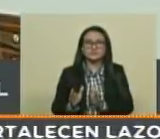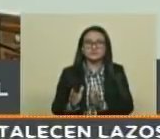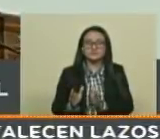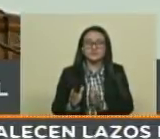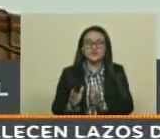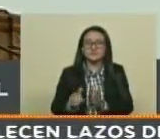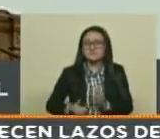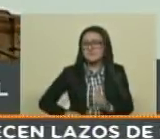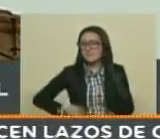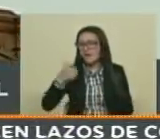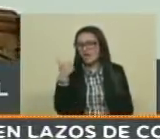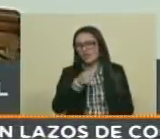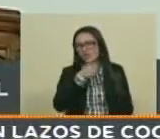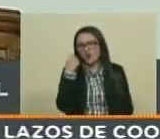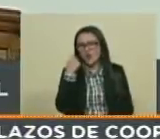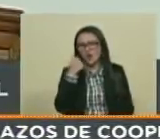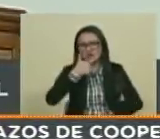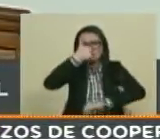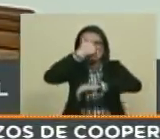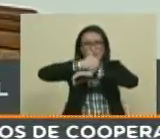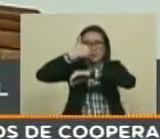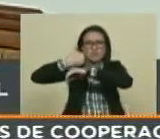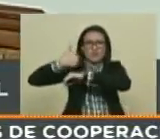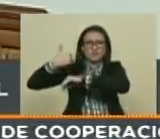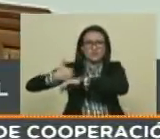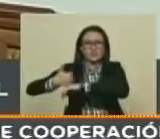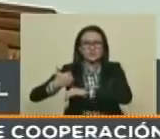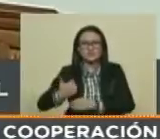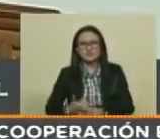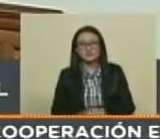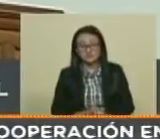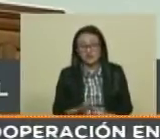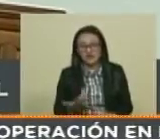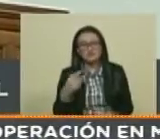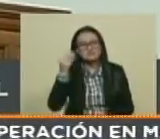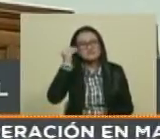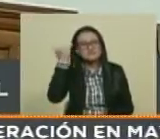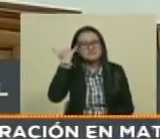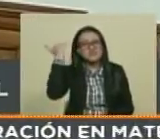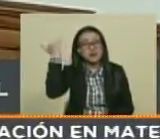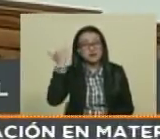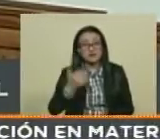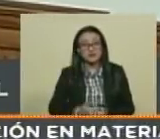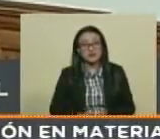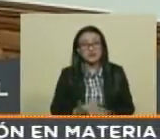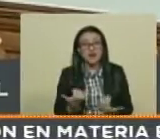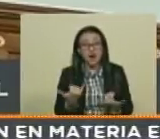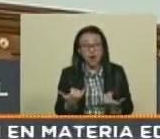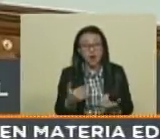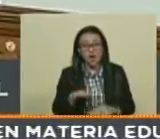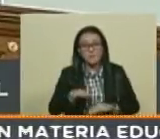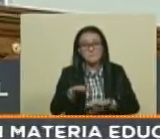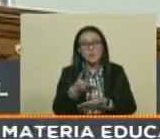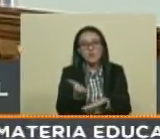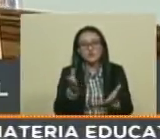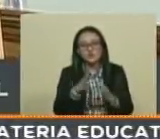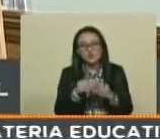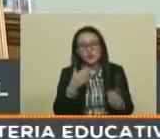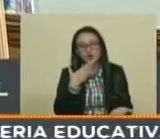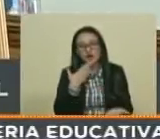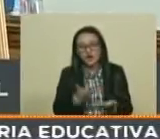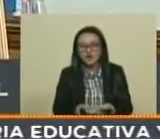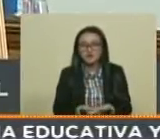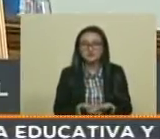droga. Calculen entonces la hazaña que estamos realizando con el apoyo de todos ustedes, y quiero